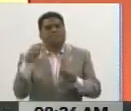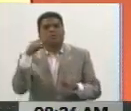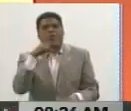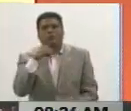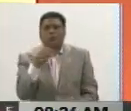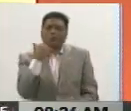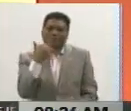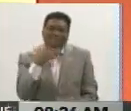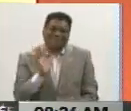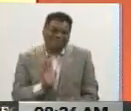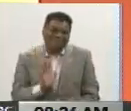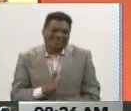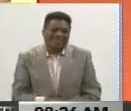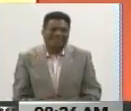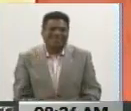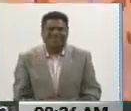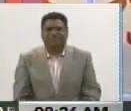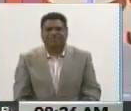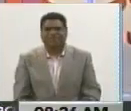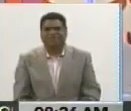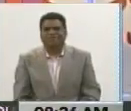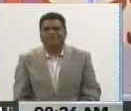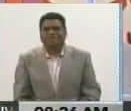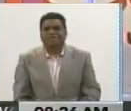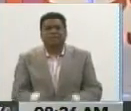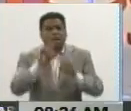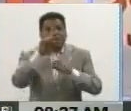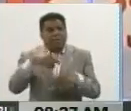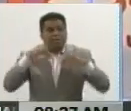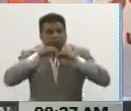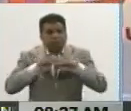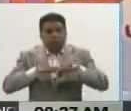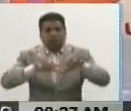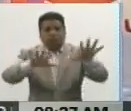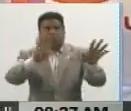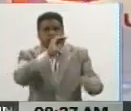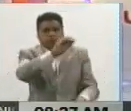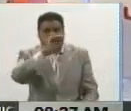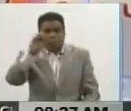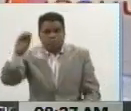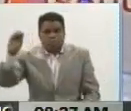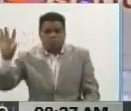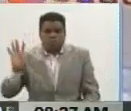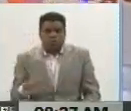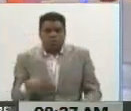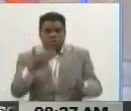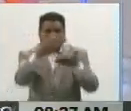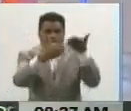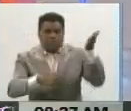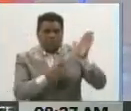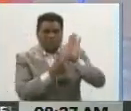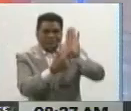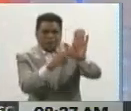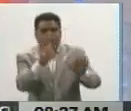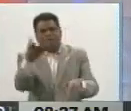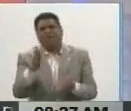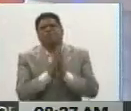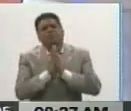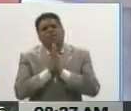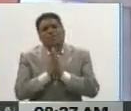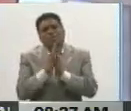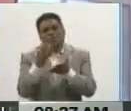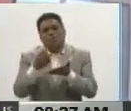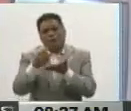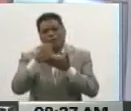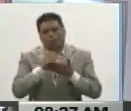mes. Y bueno, eso también va a ser un despliegue con convocatoria. Les pasaremos a ustedes la agenda para que nos ayuden ahí un poco a